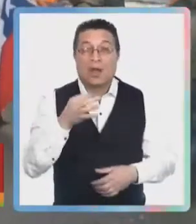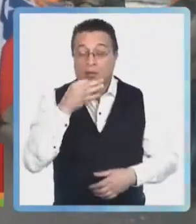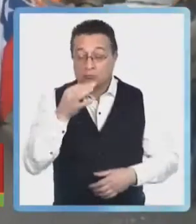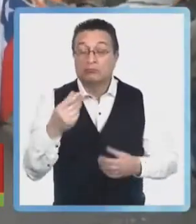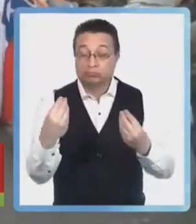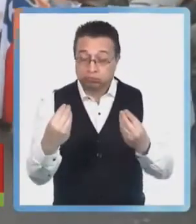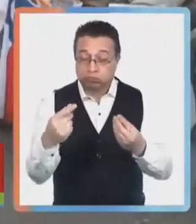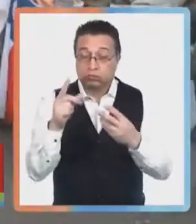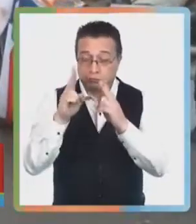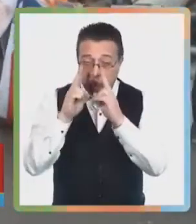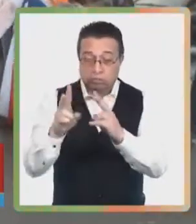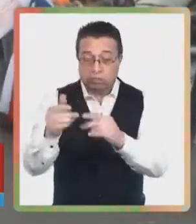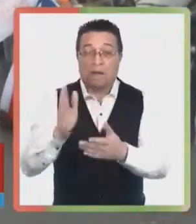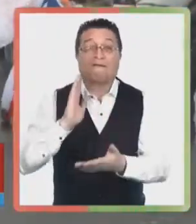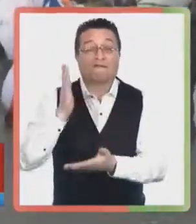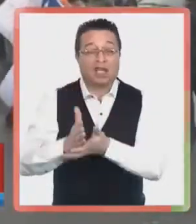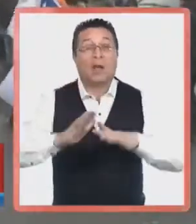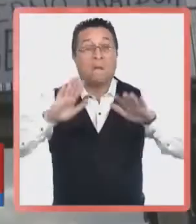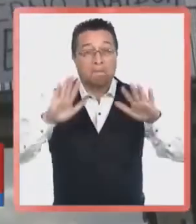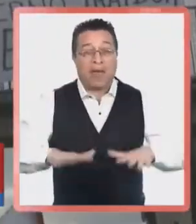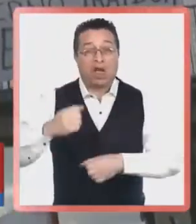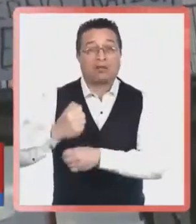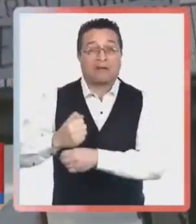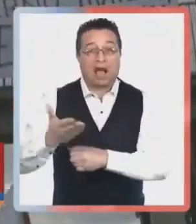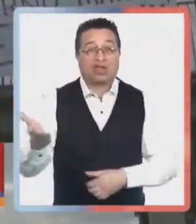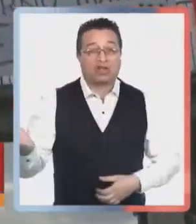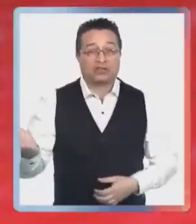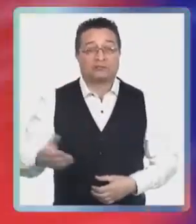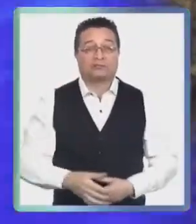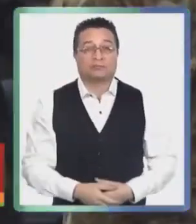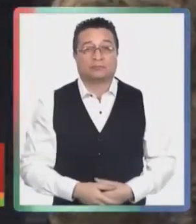que los trabajadores de Codelco pusieran fin al paro de actividades.